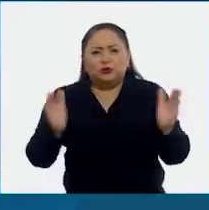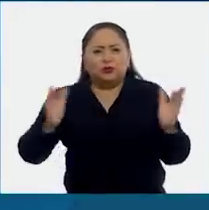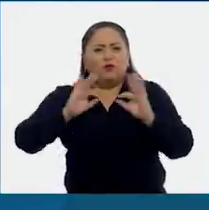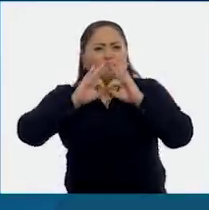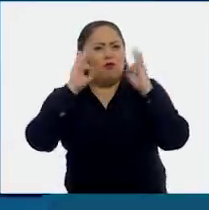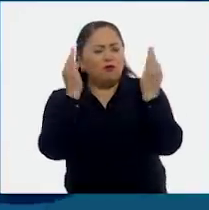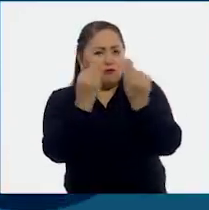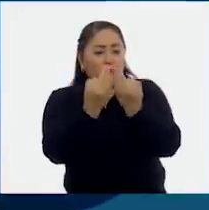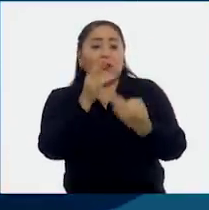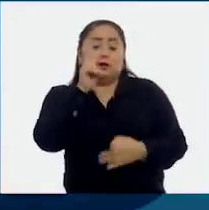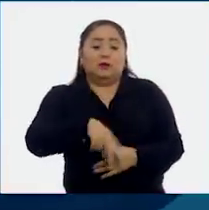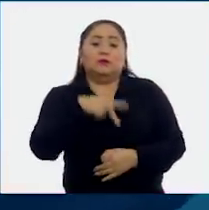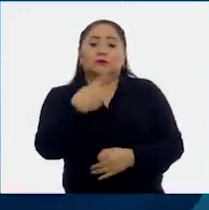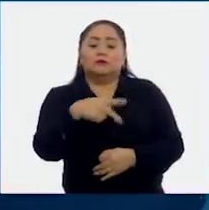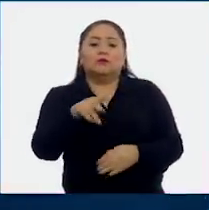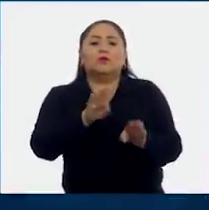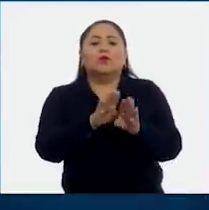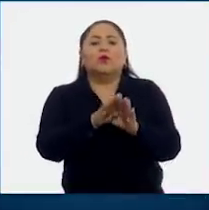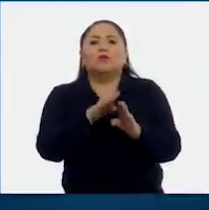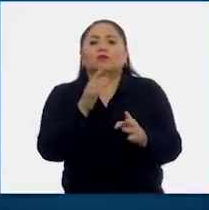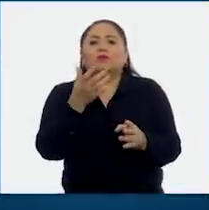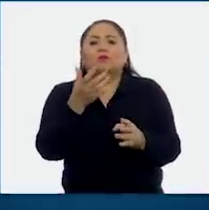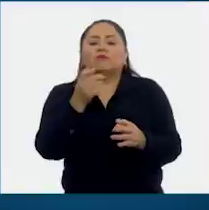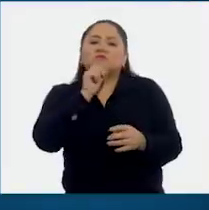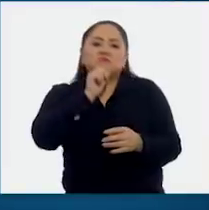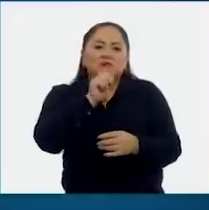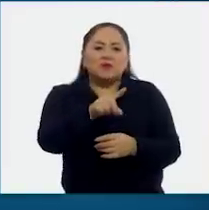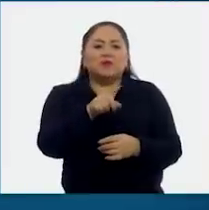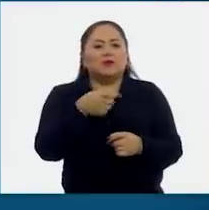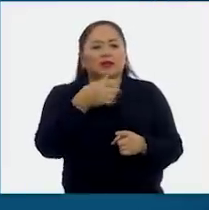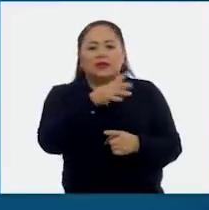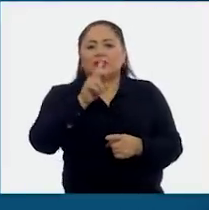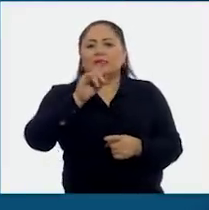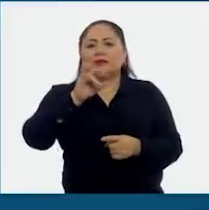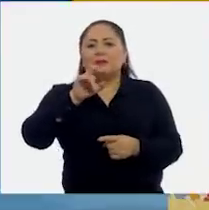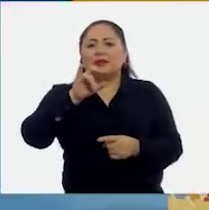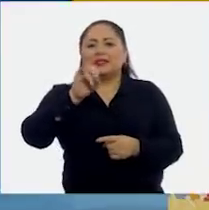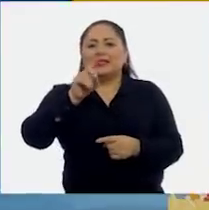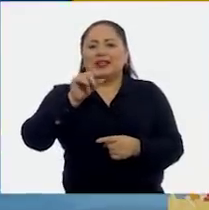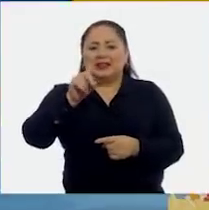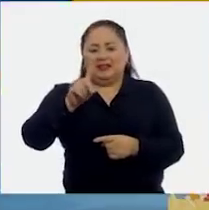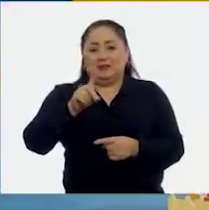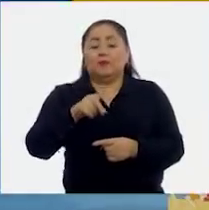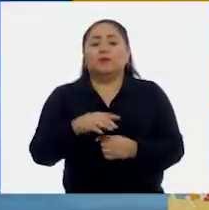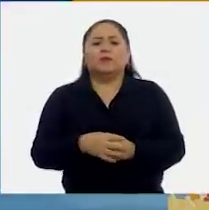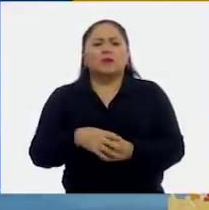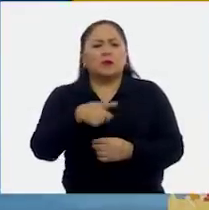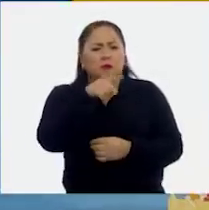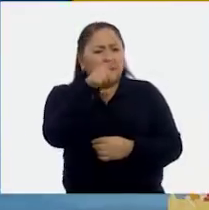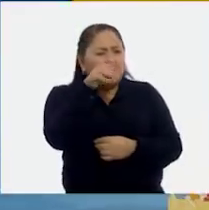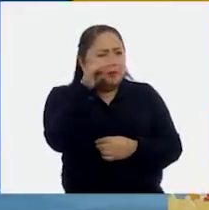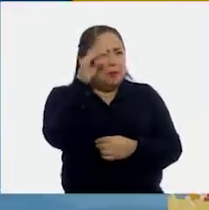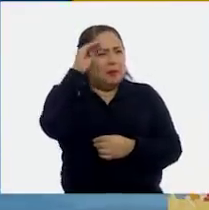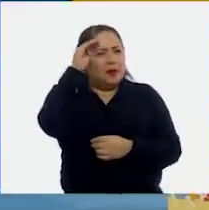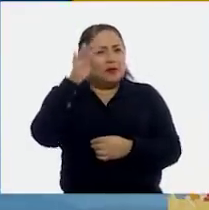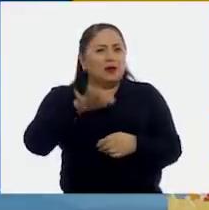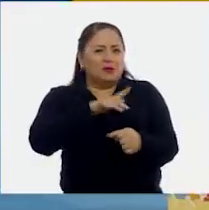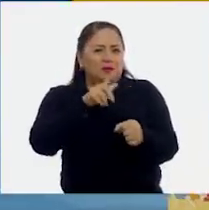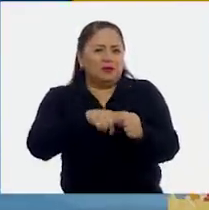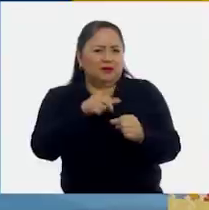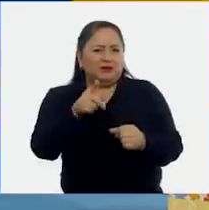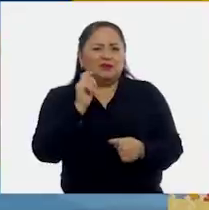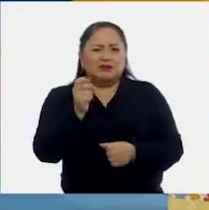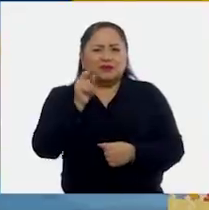formas, son parte de la biodiversidad o también llamada diversidad biológica. Piensen en los seres vivos que